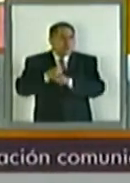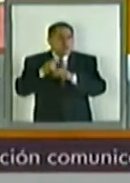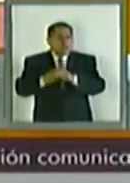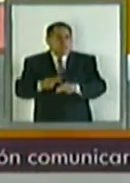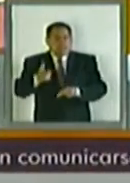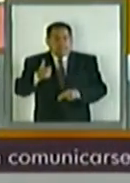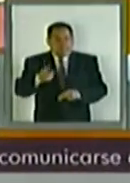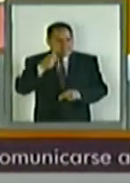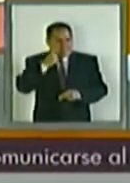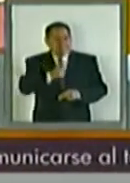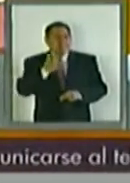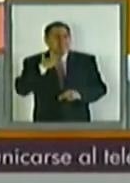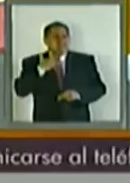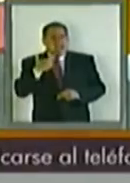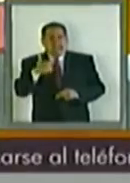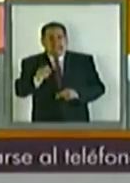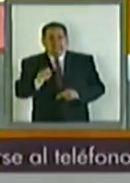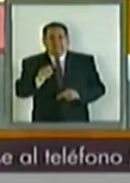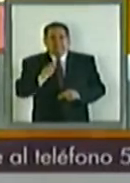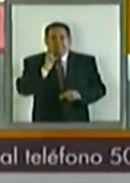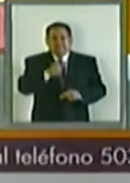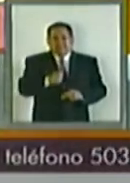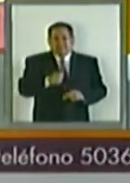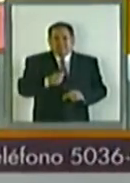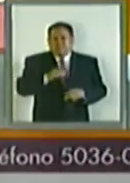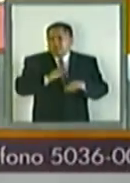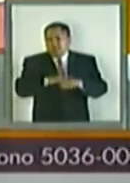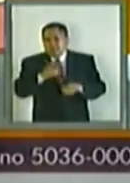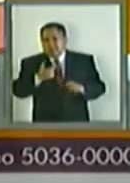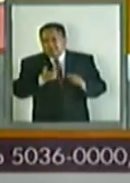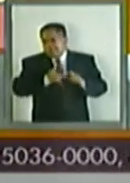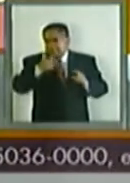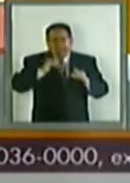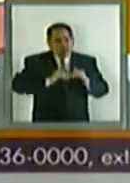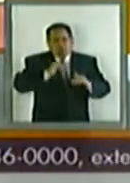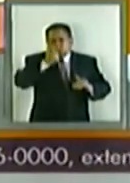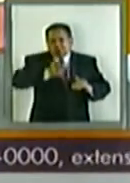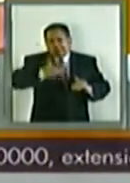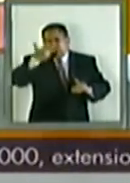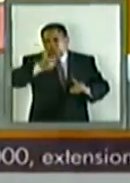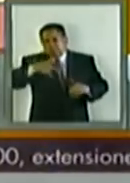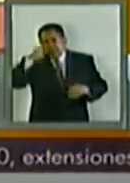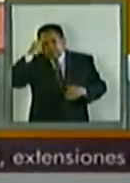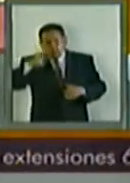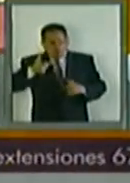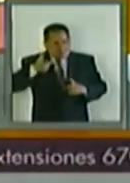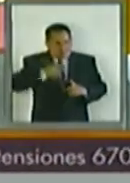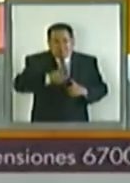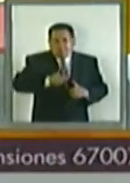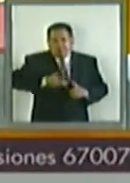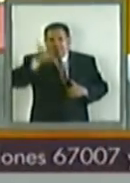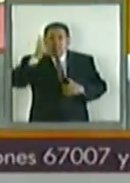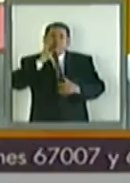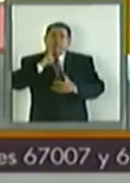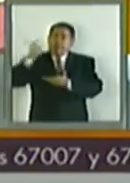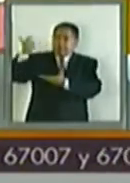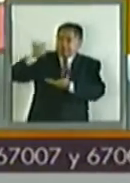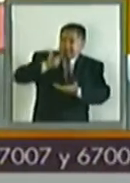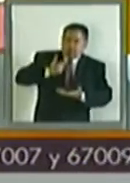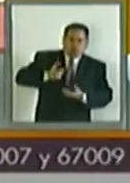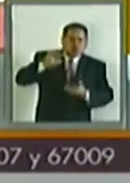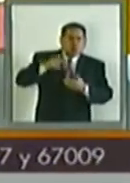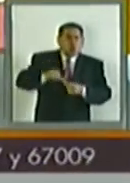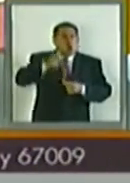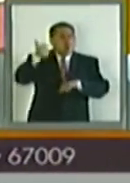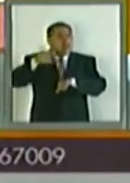los precios de los hidrocarburos fueron muy, muy altos. A México se le pagaba mucho por su petróleo y